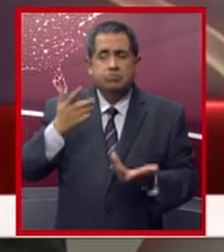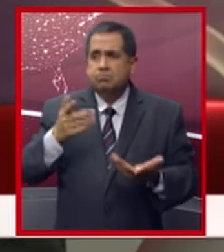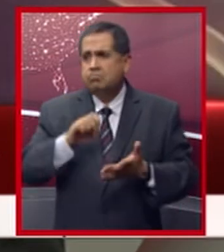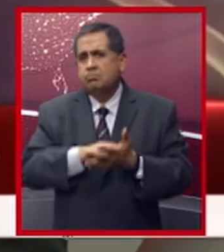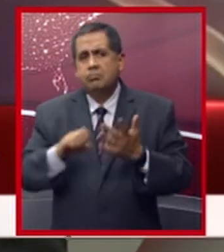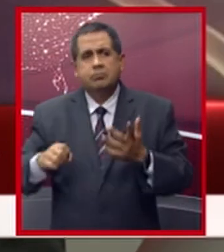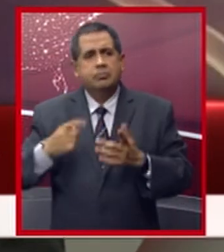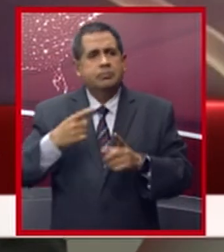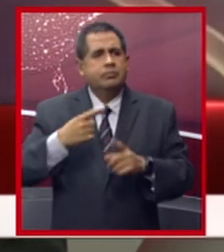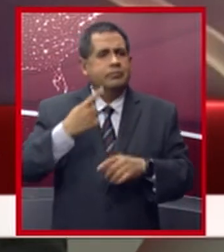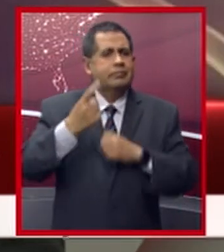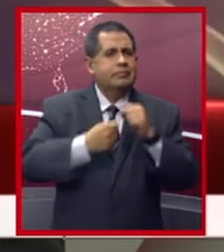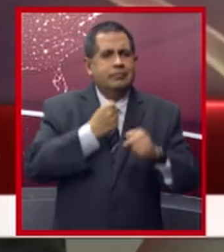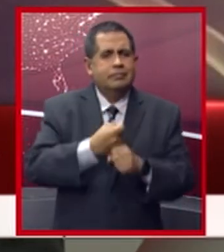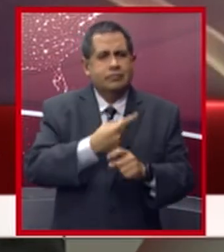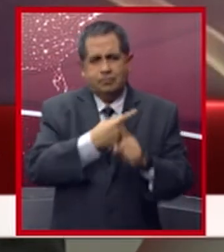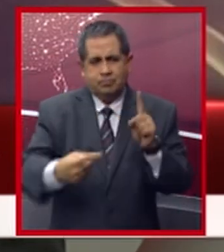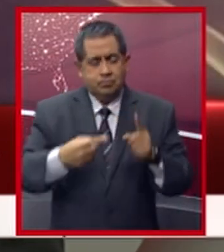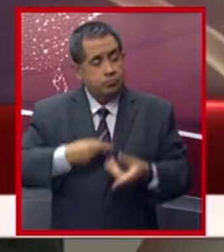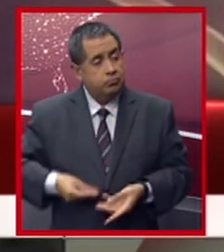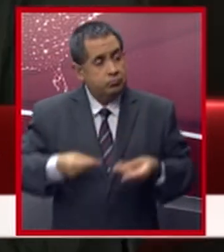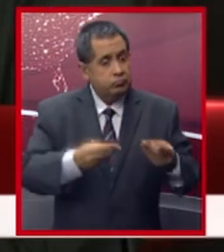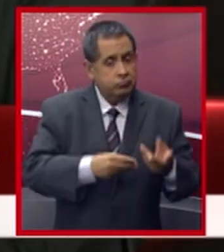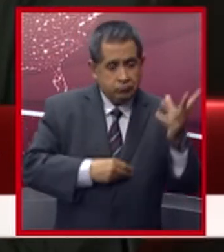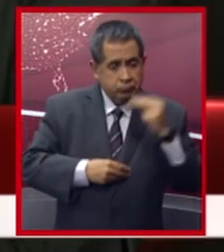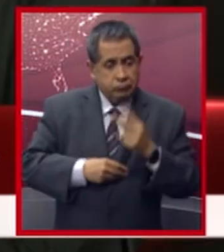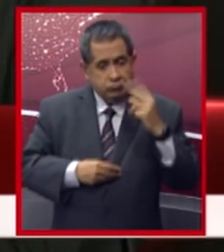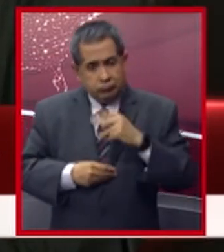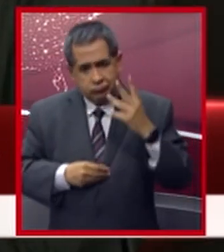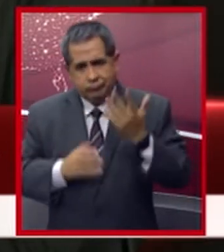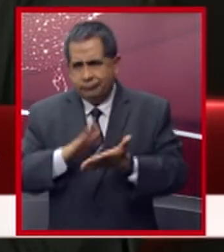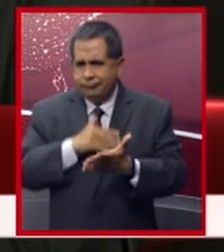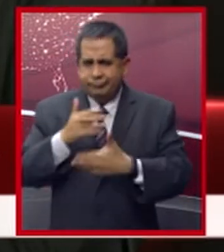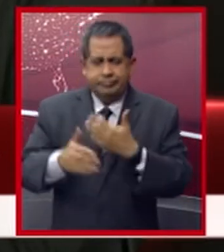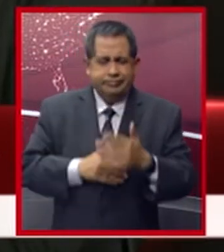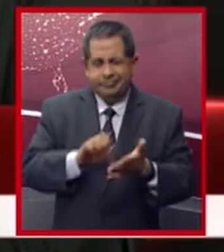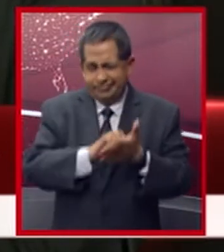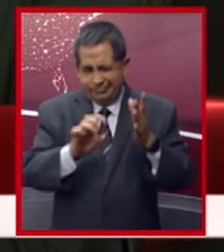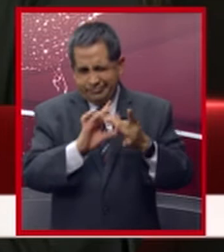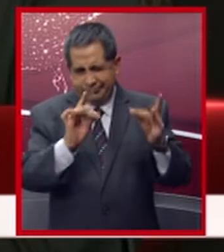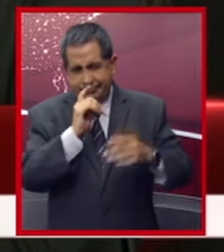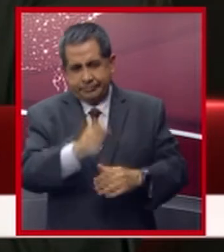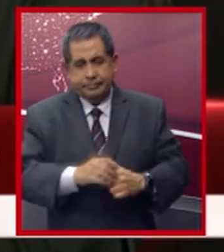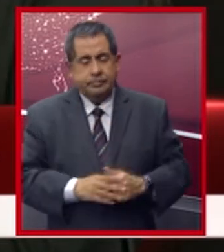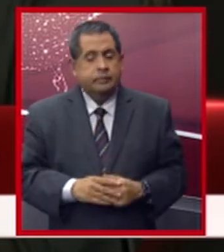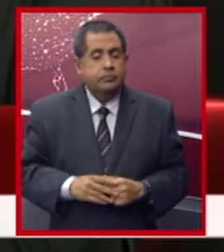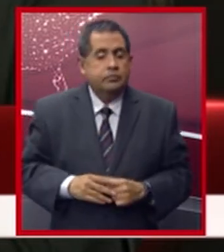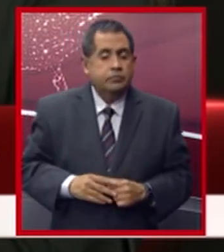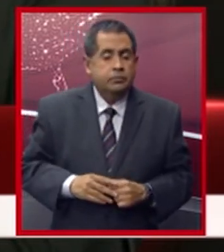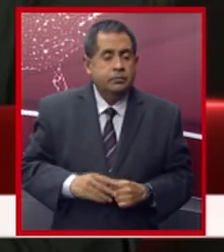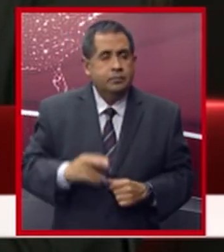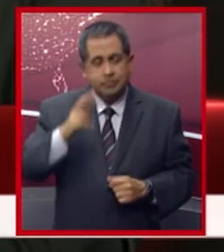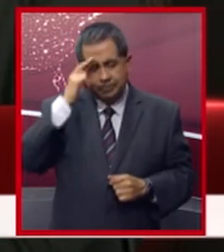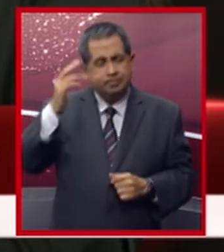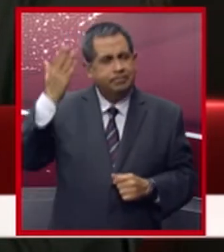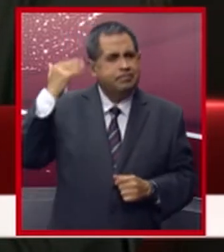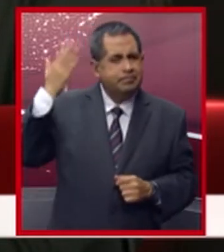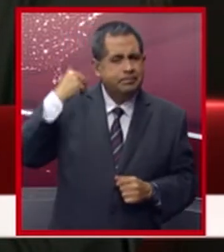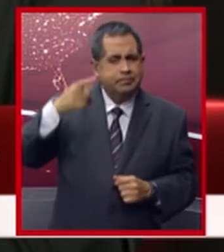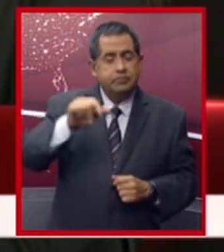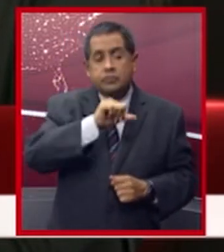medio ciclo escolar y no había manera. Te comento un caso. Los refugios